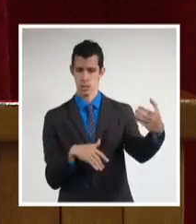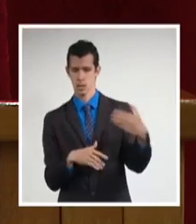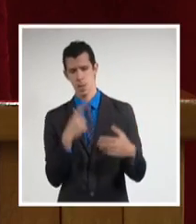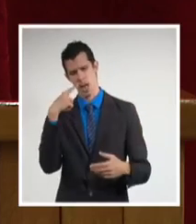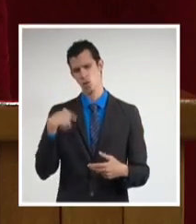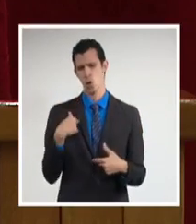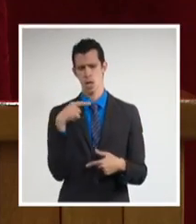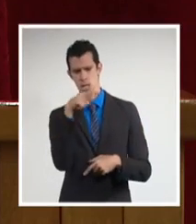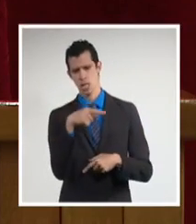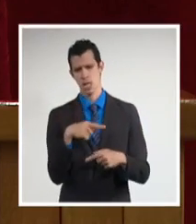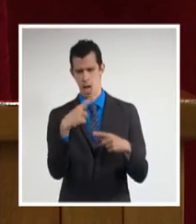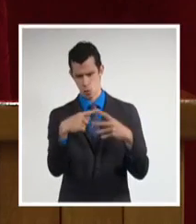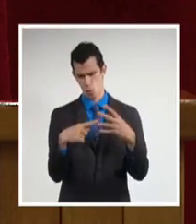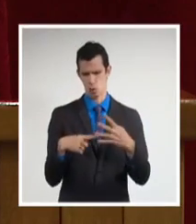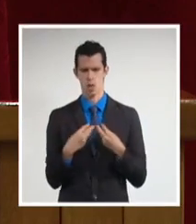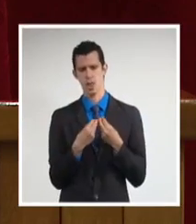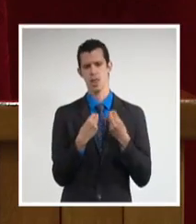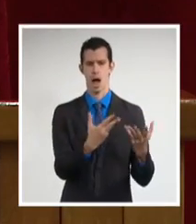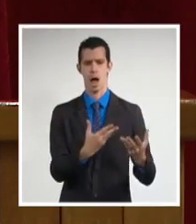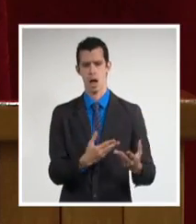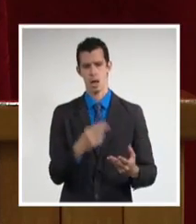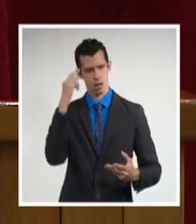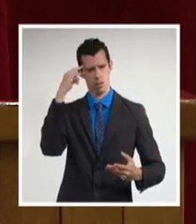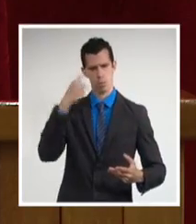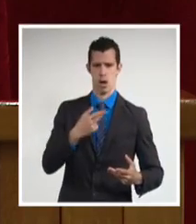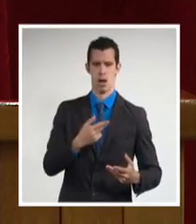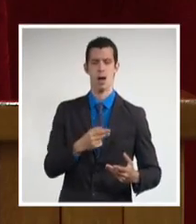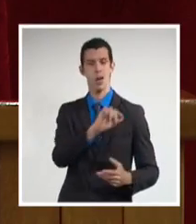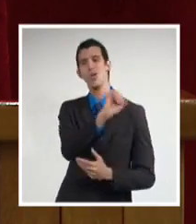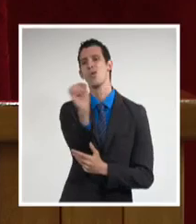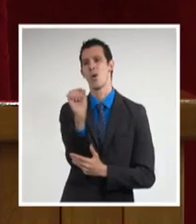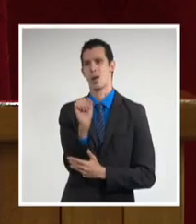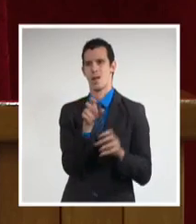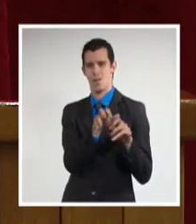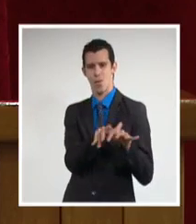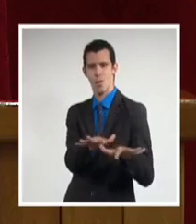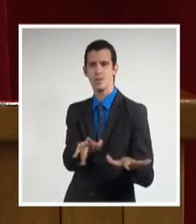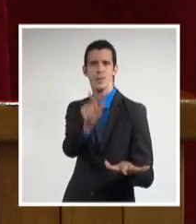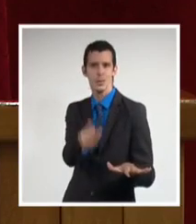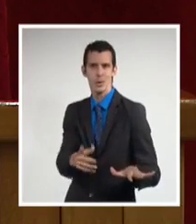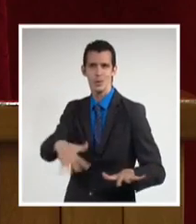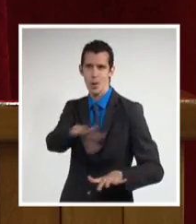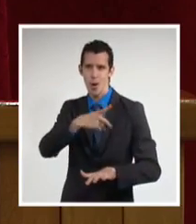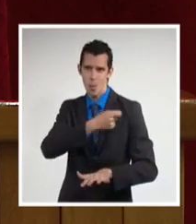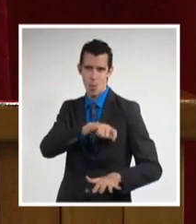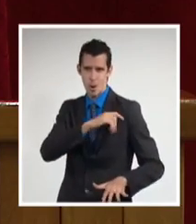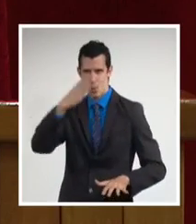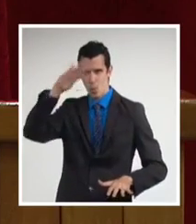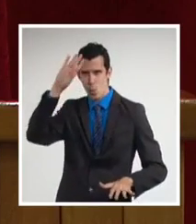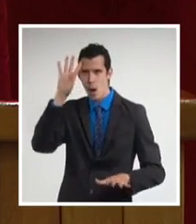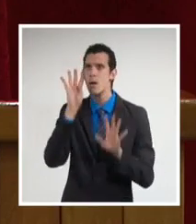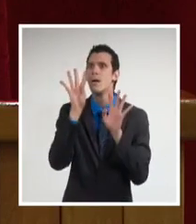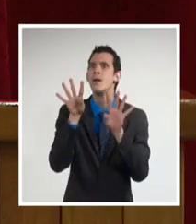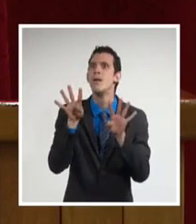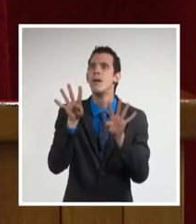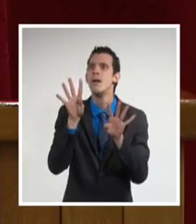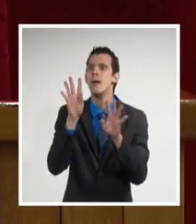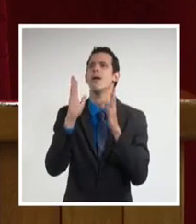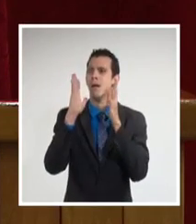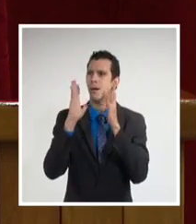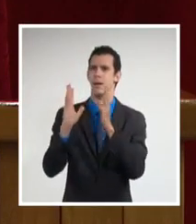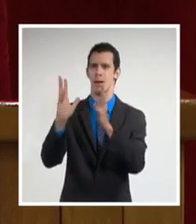causas. Creyendo que la acumulación de esos factores bastaría para concretar el anhelado estallido social, se puso